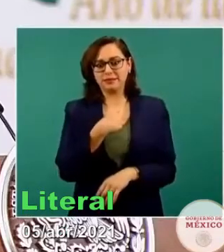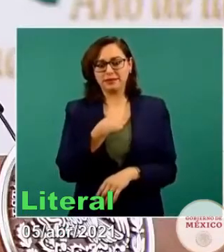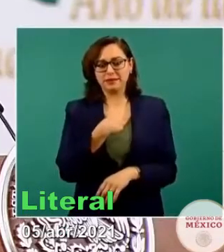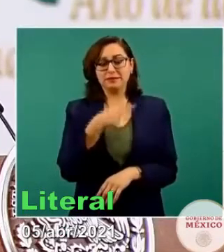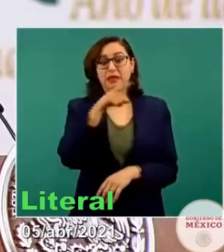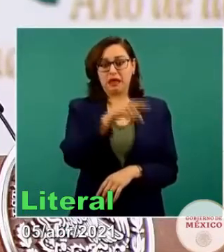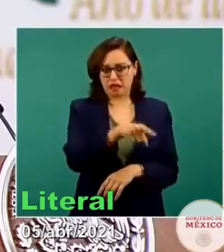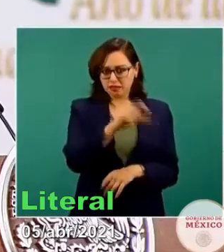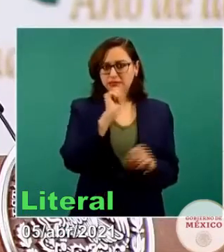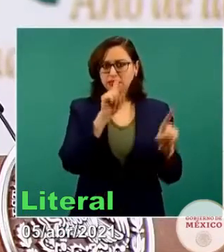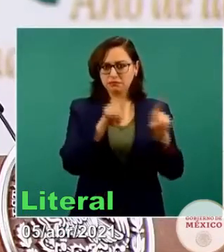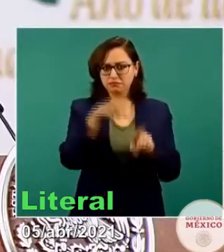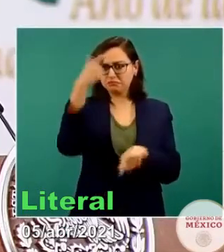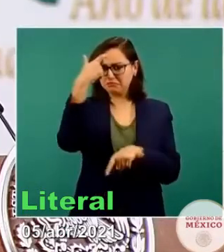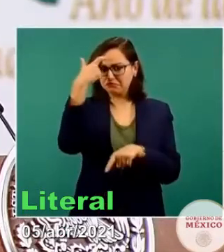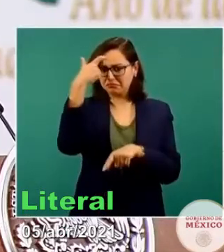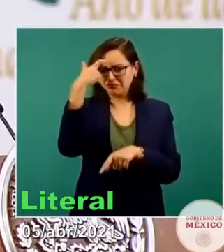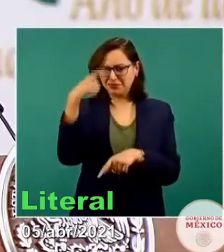marxista,